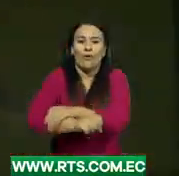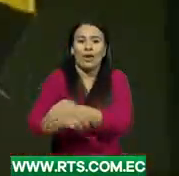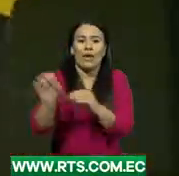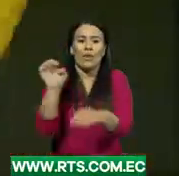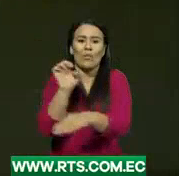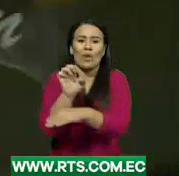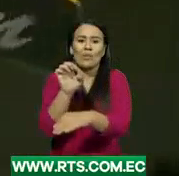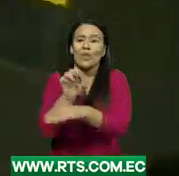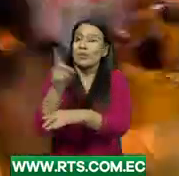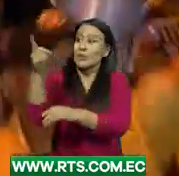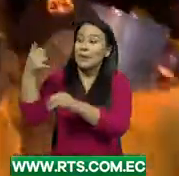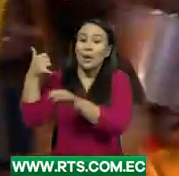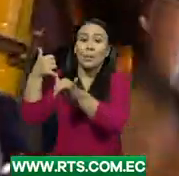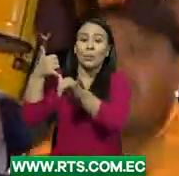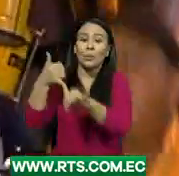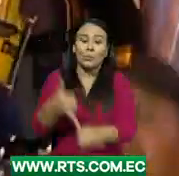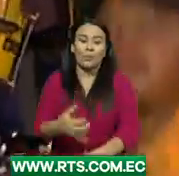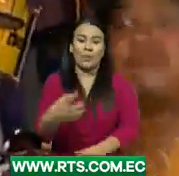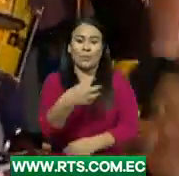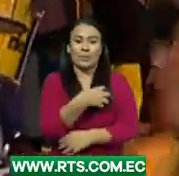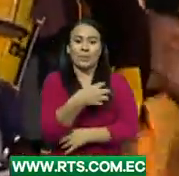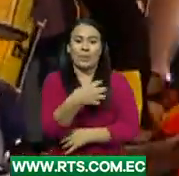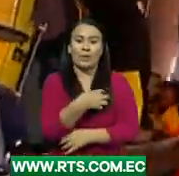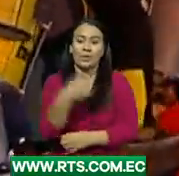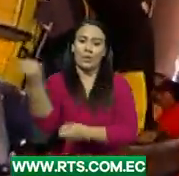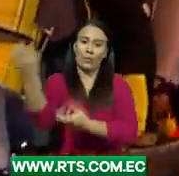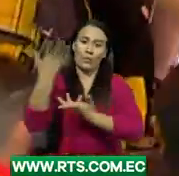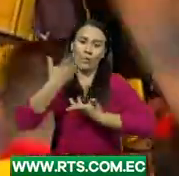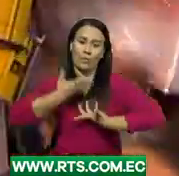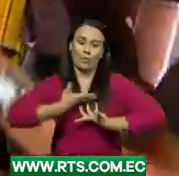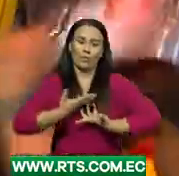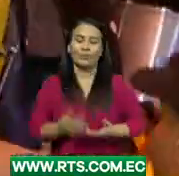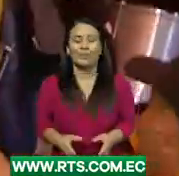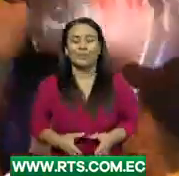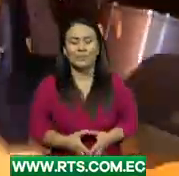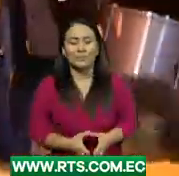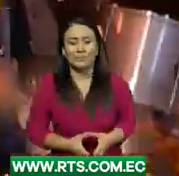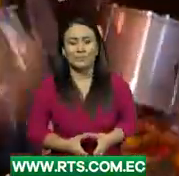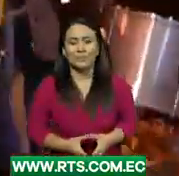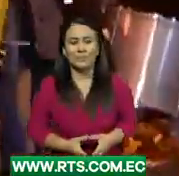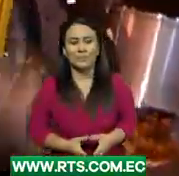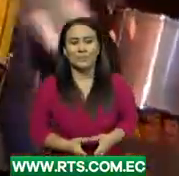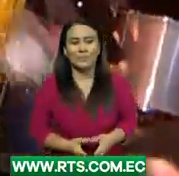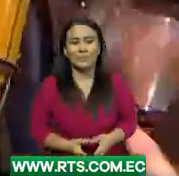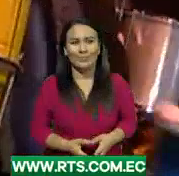el Barcelona Sporting Club. Informó Carlos Julio Gurumendi.